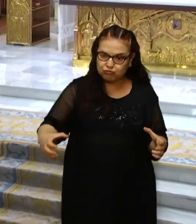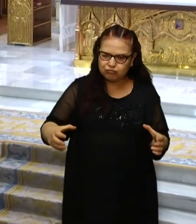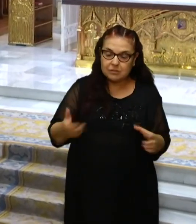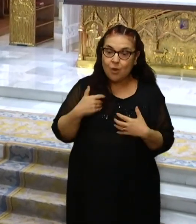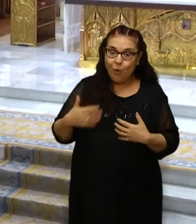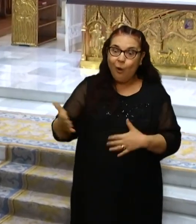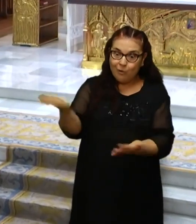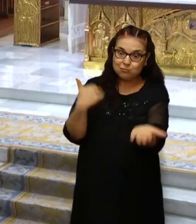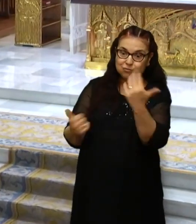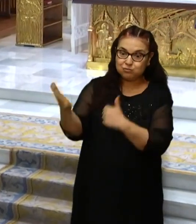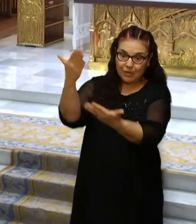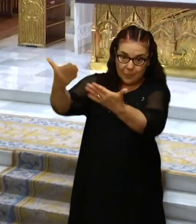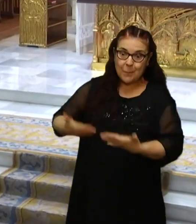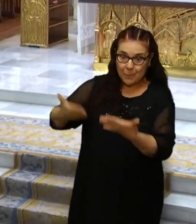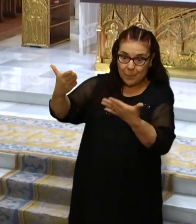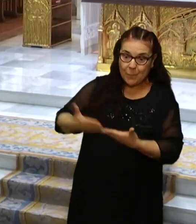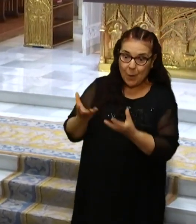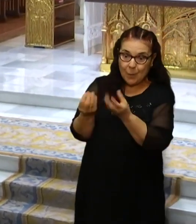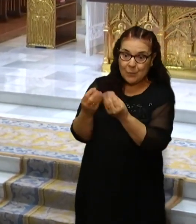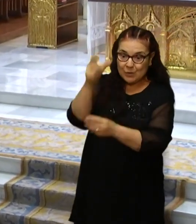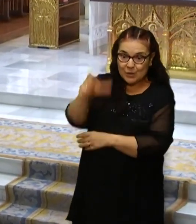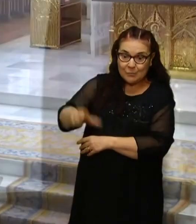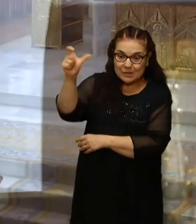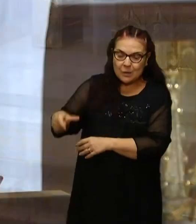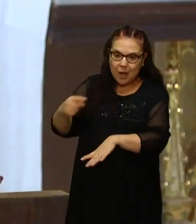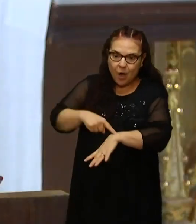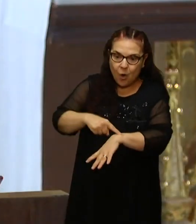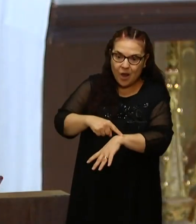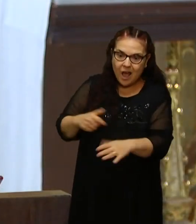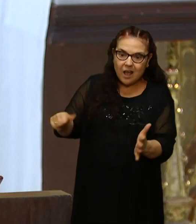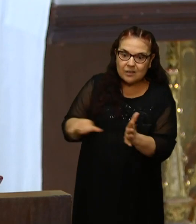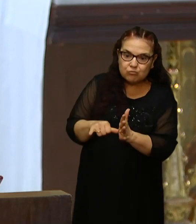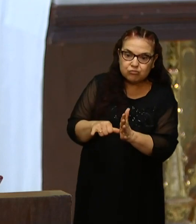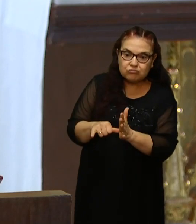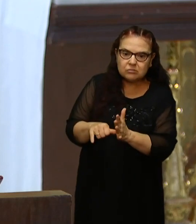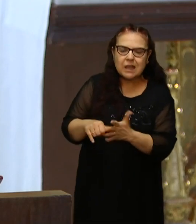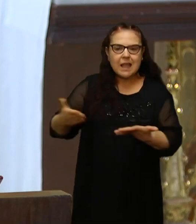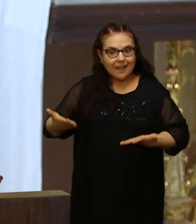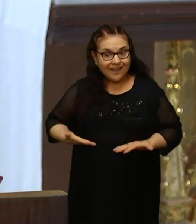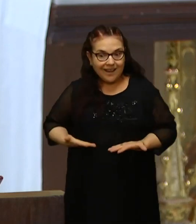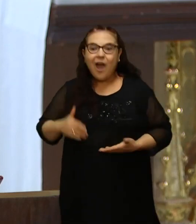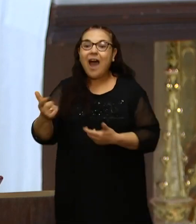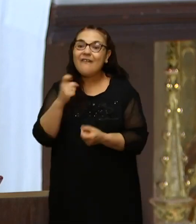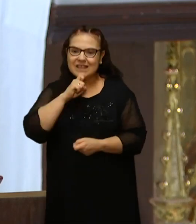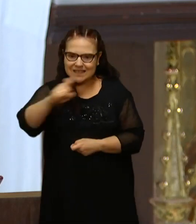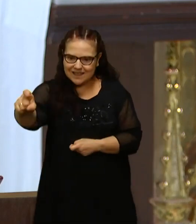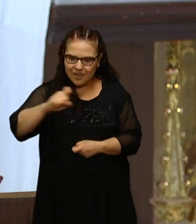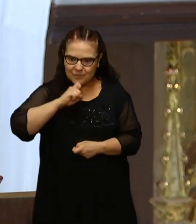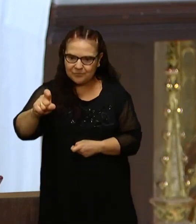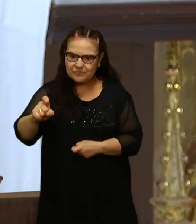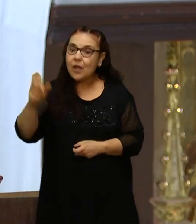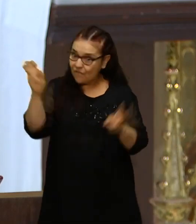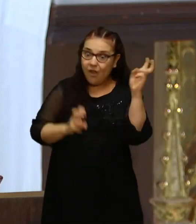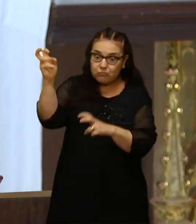a mucha gente. A la hora del banquete, mandó a su criado a avisar a los convidados: